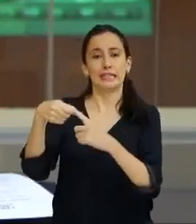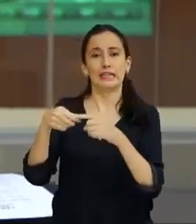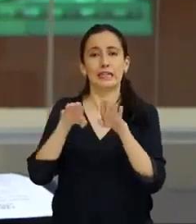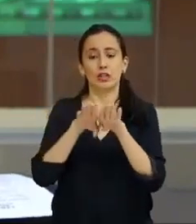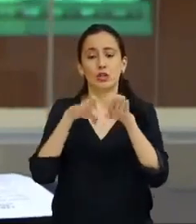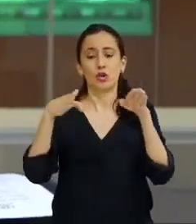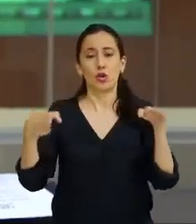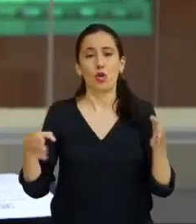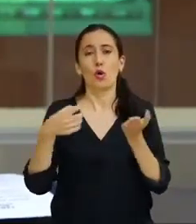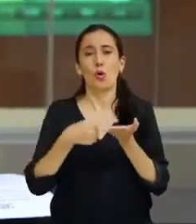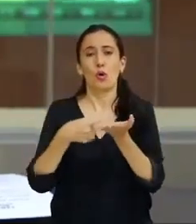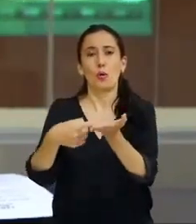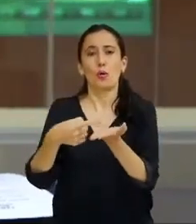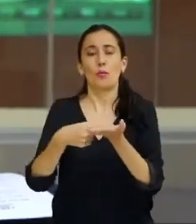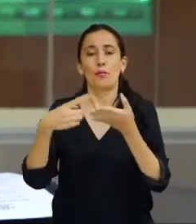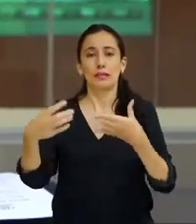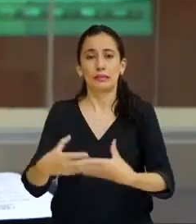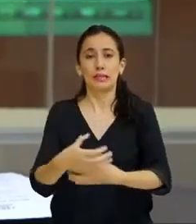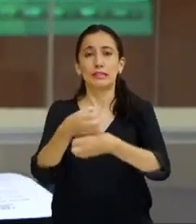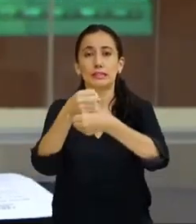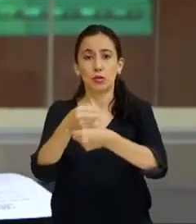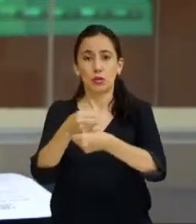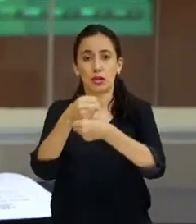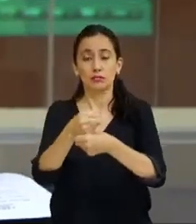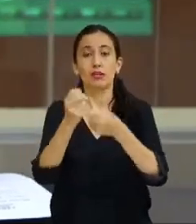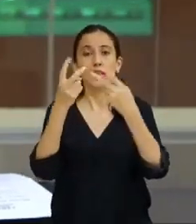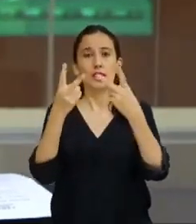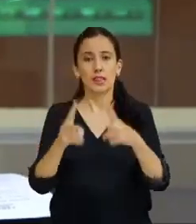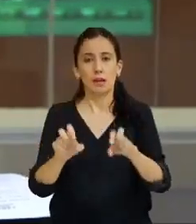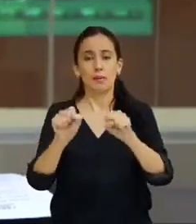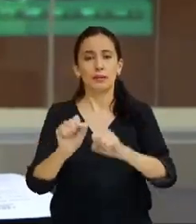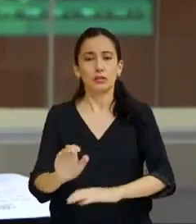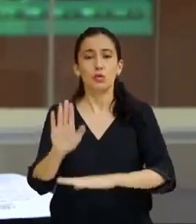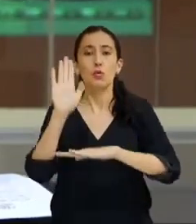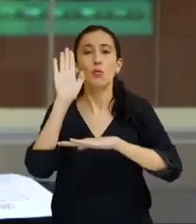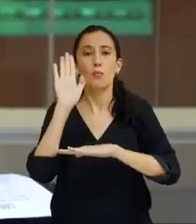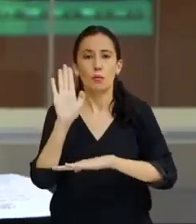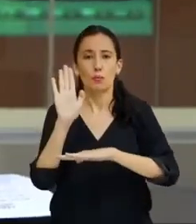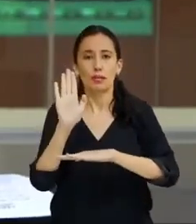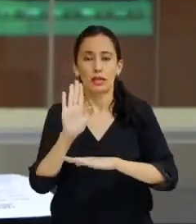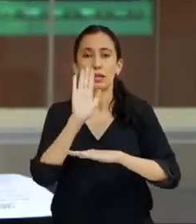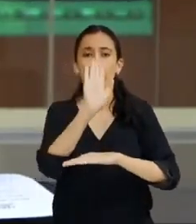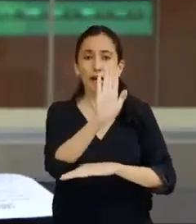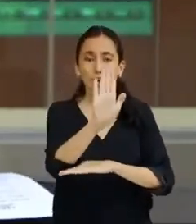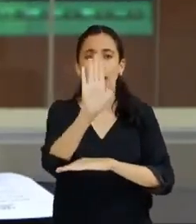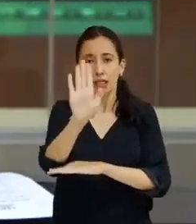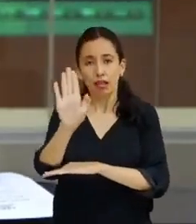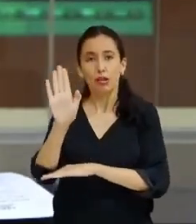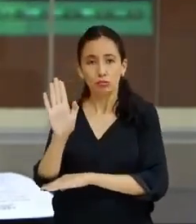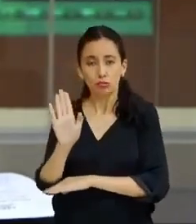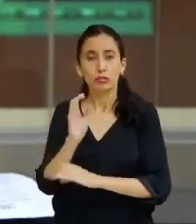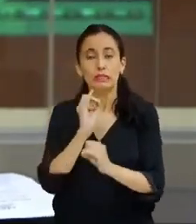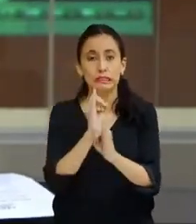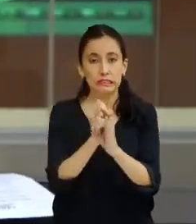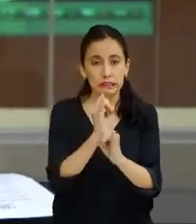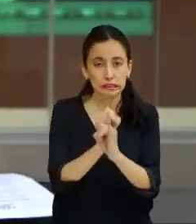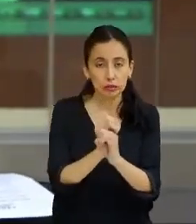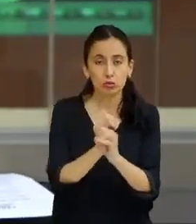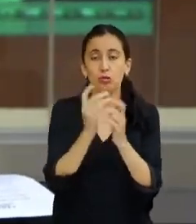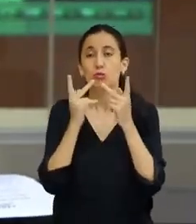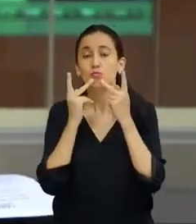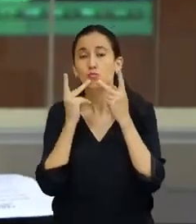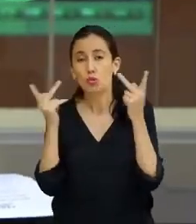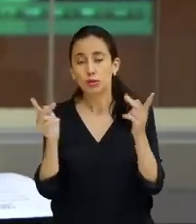nacional de seguridad y también comprometerles para que desde sus instancias desconcentradas